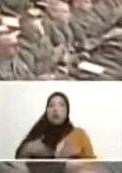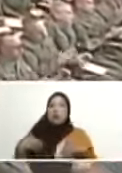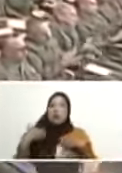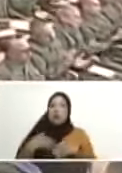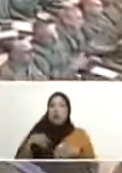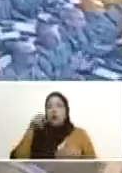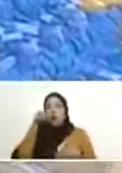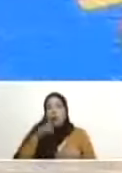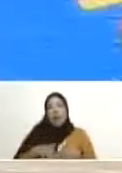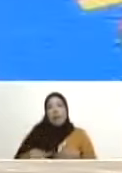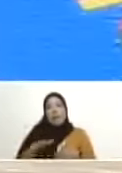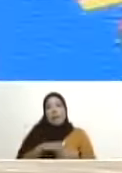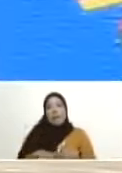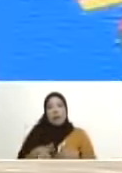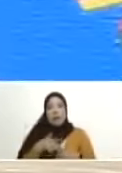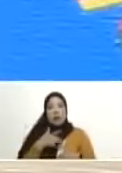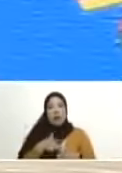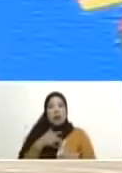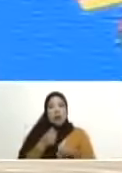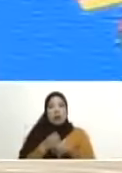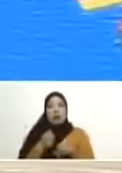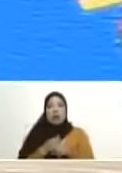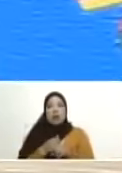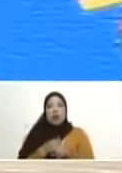las partes, sencillo como es.